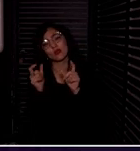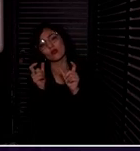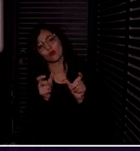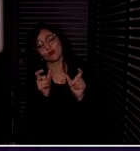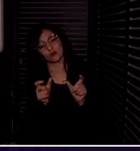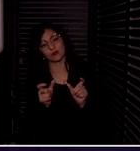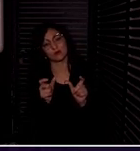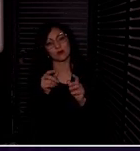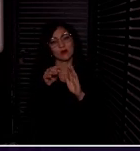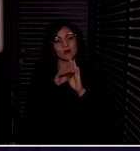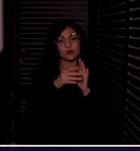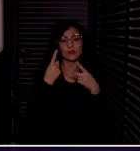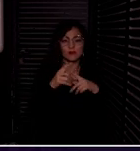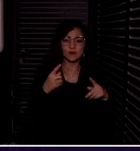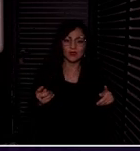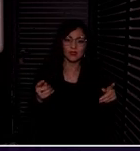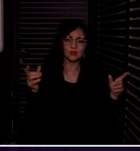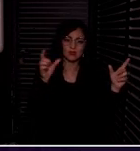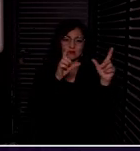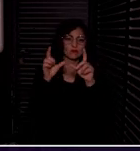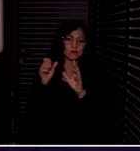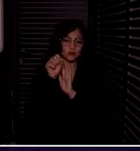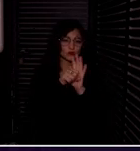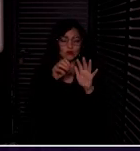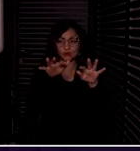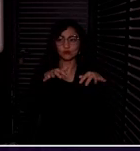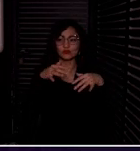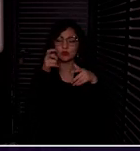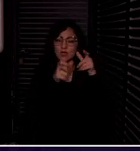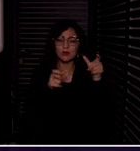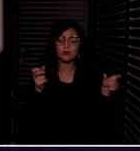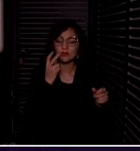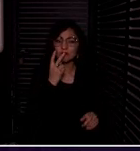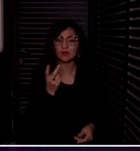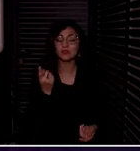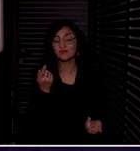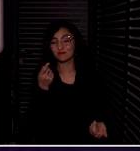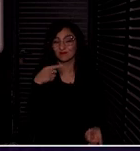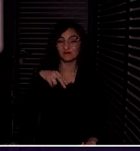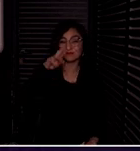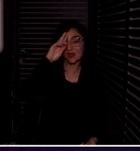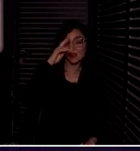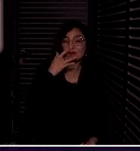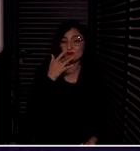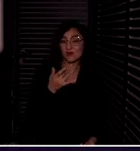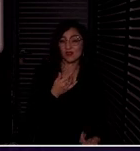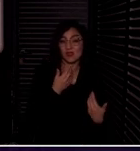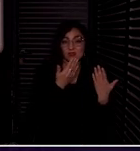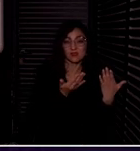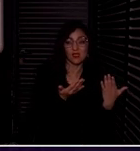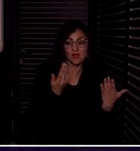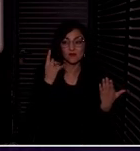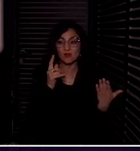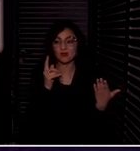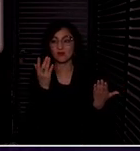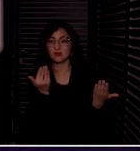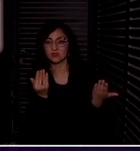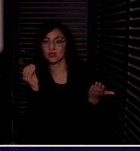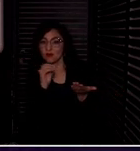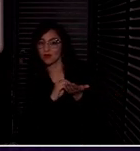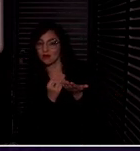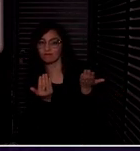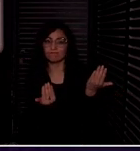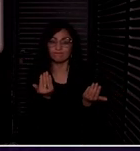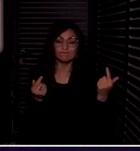de los soportes y contenido de la oferta desde el punto de vista de la audiencia. Es una paradoja, porque se dan pero entran en contradicción, o digamos que estas